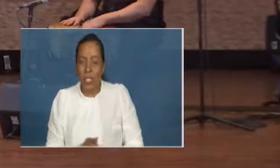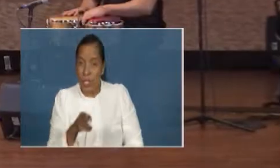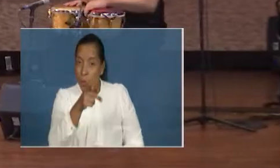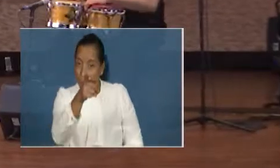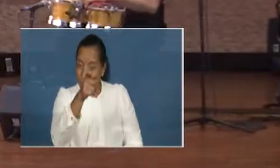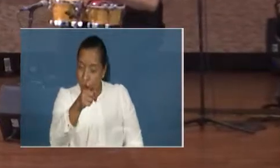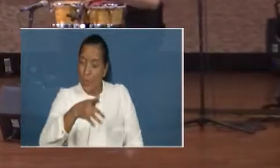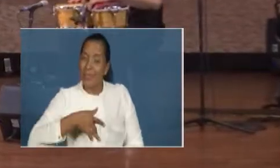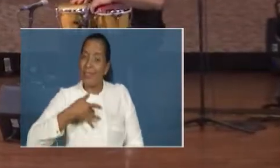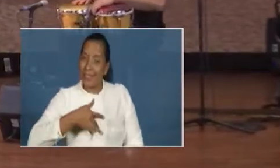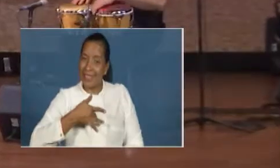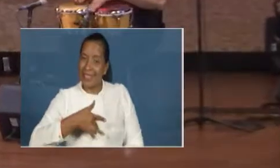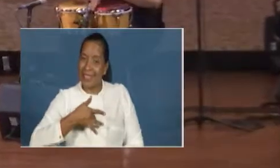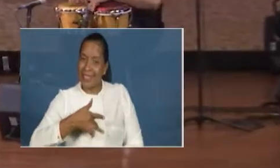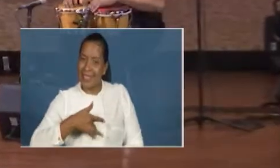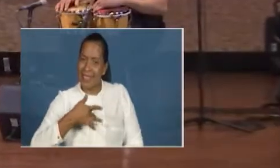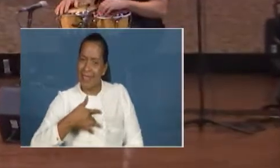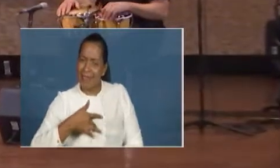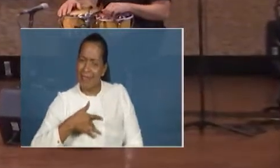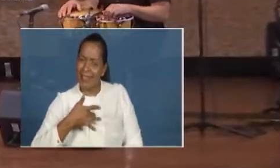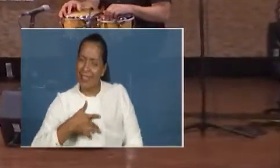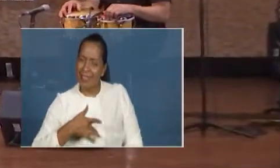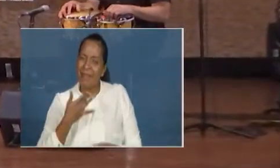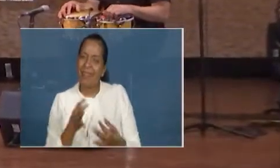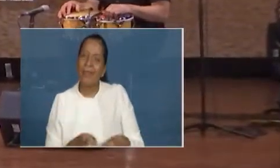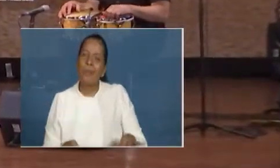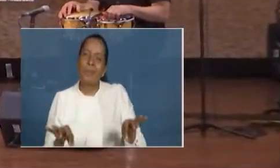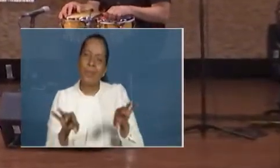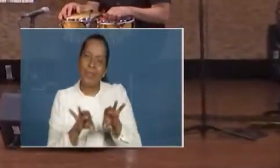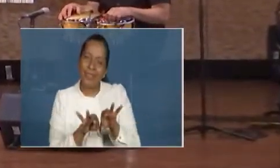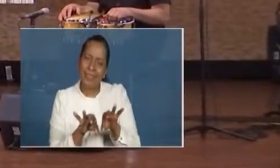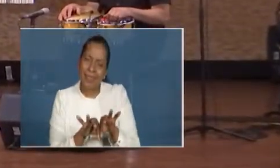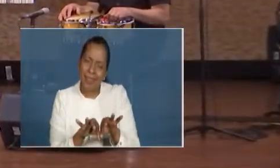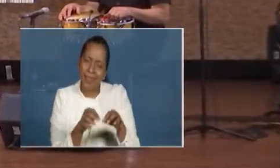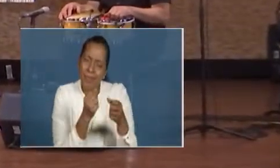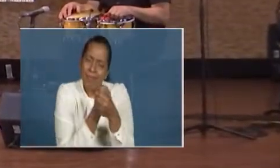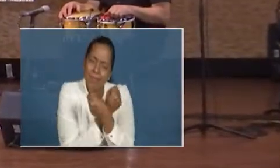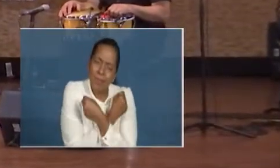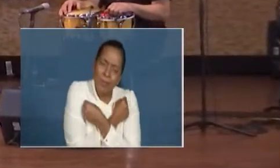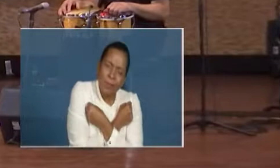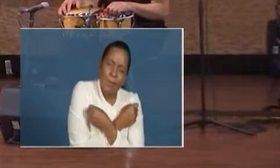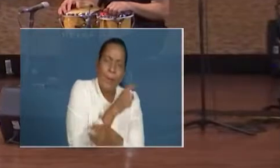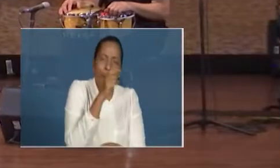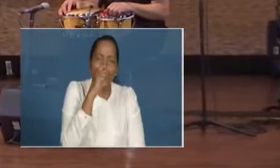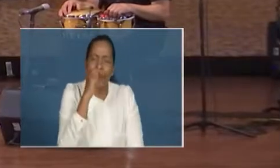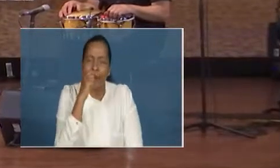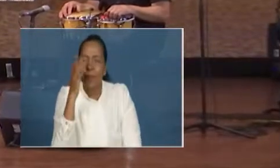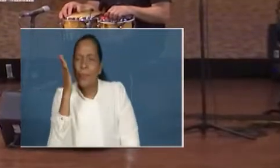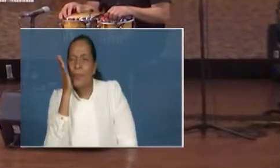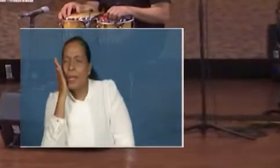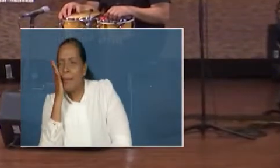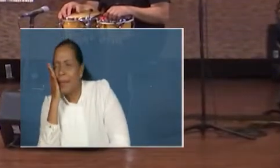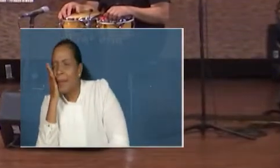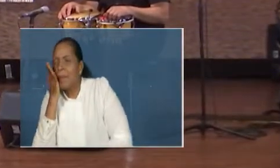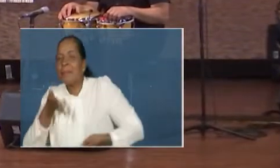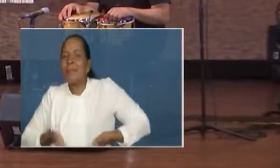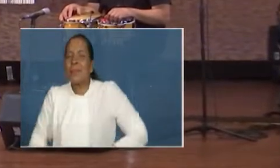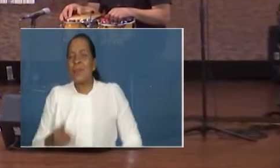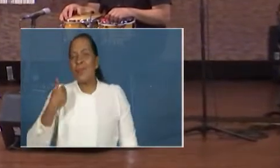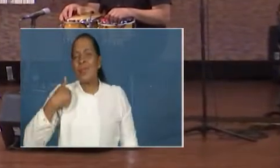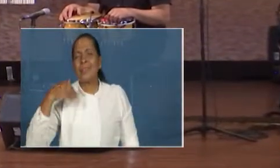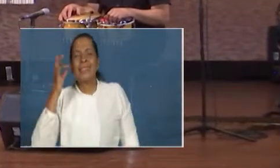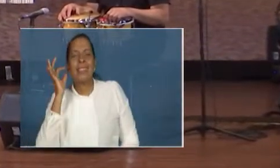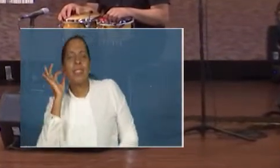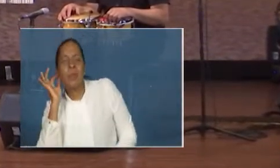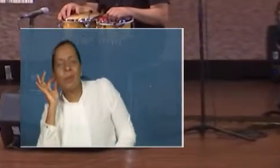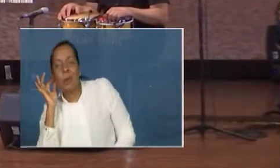sientas ese sentimiento, valga la redundancia, muchos piden estar con esa persona por el